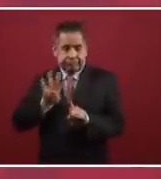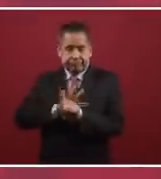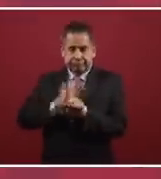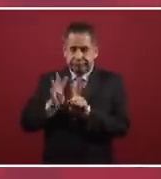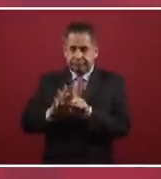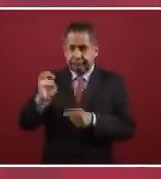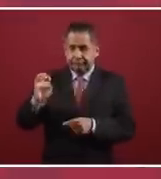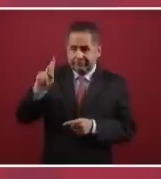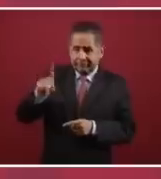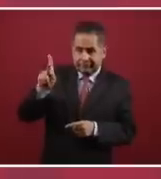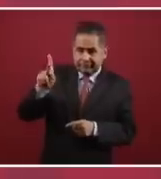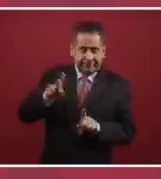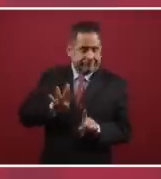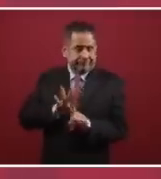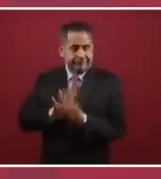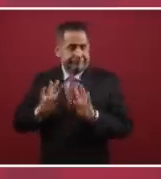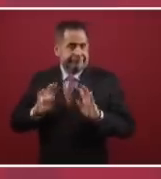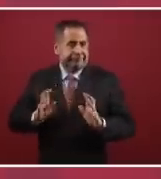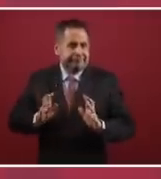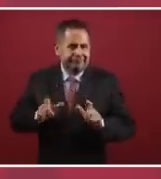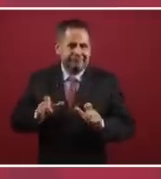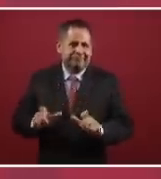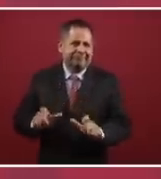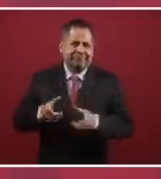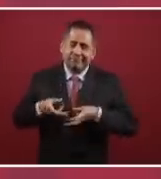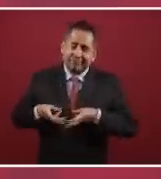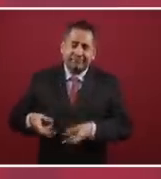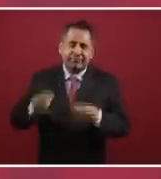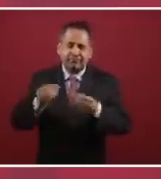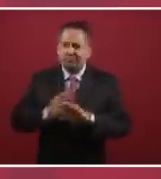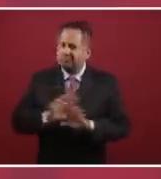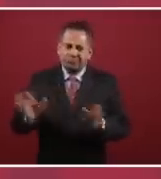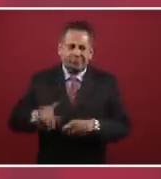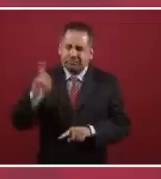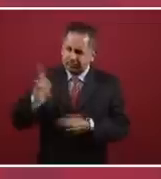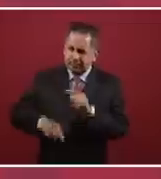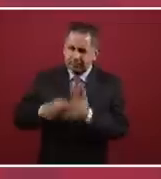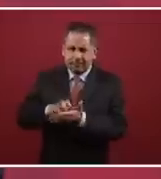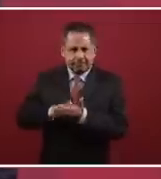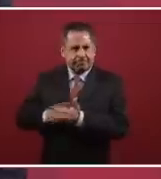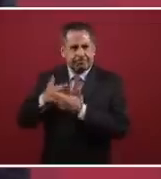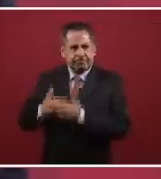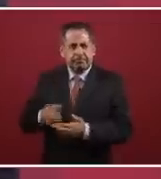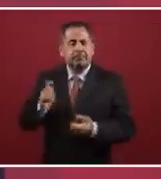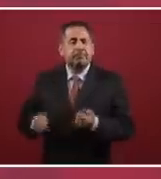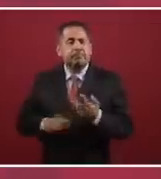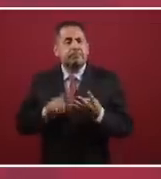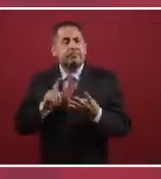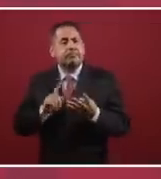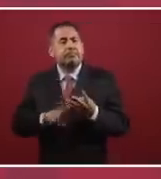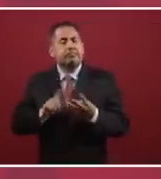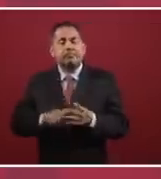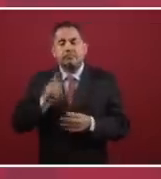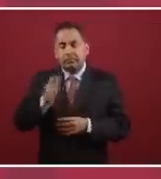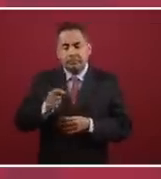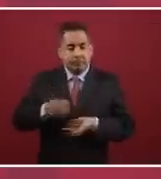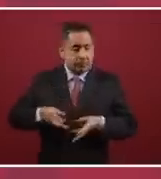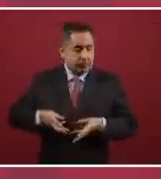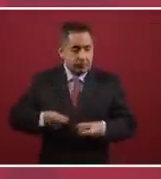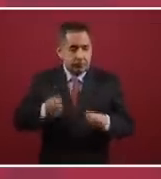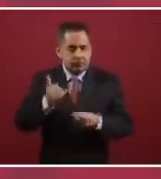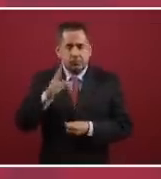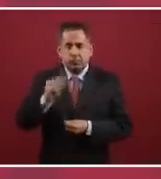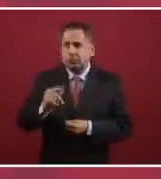Mayor Presidencial. ¿Qué es austeridad? De que se ahorren